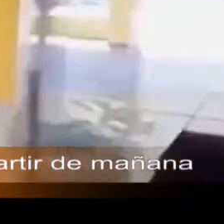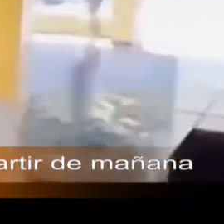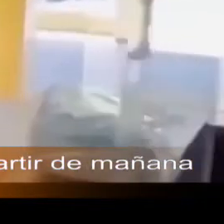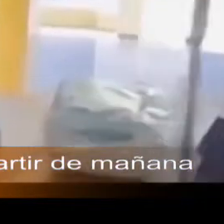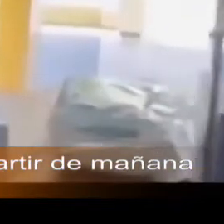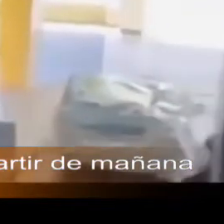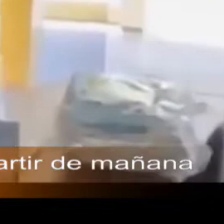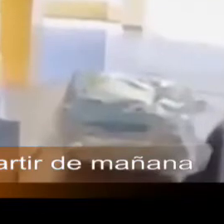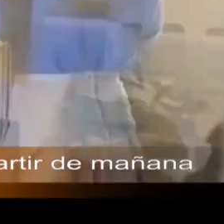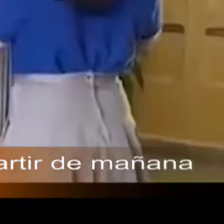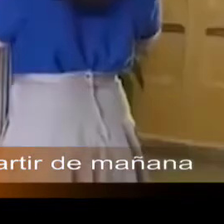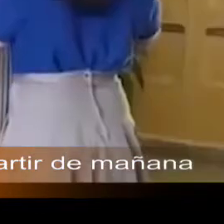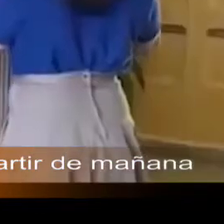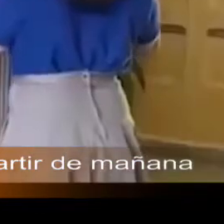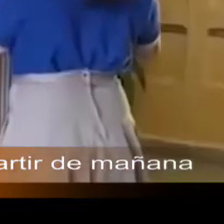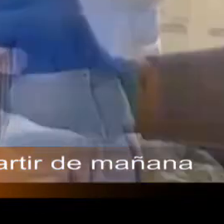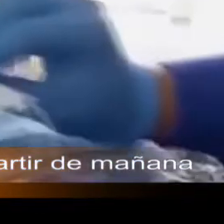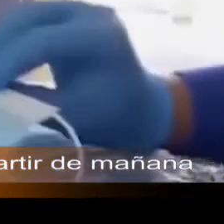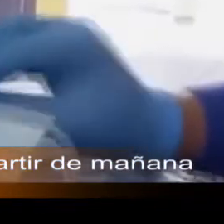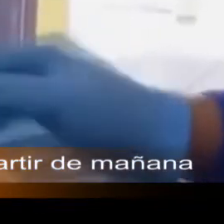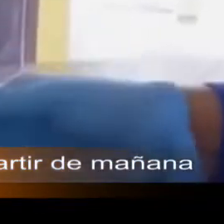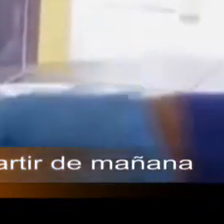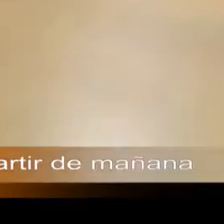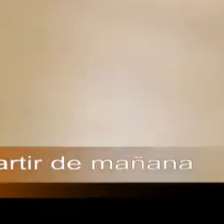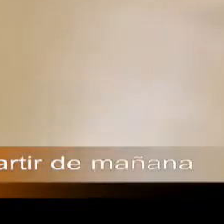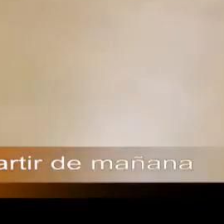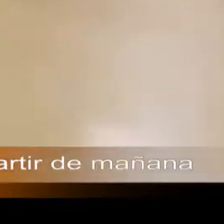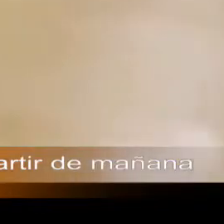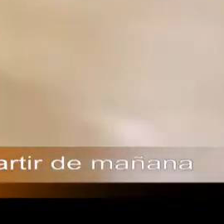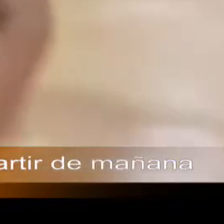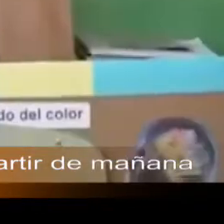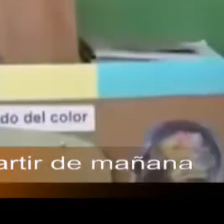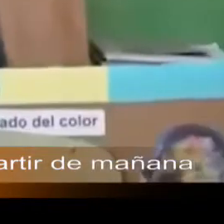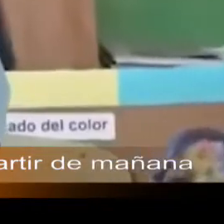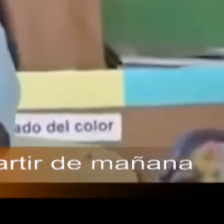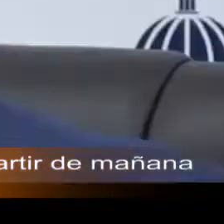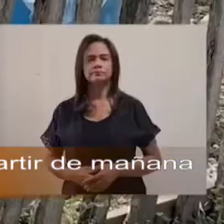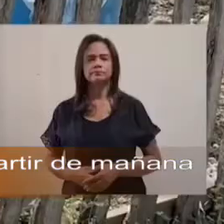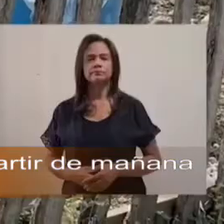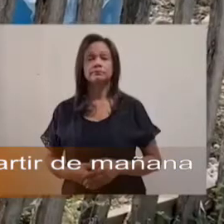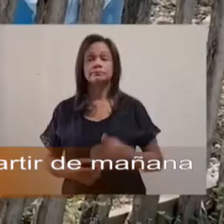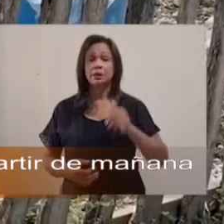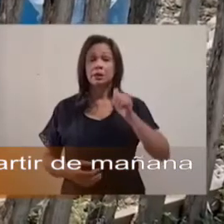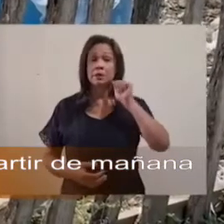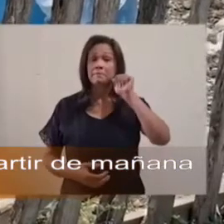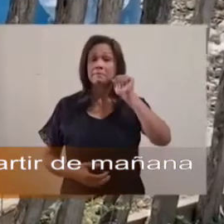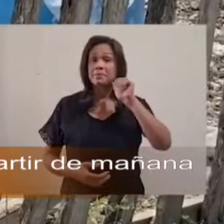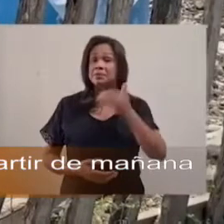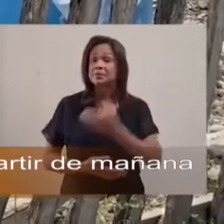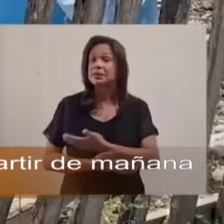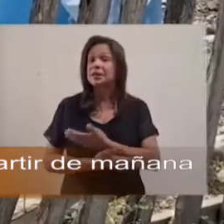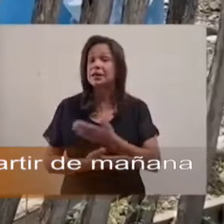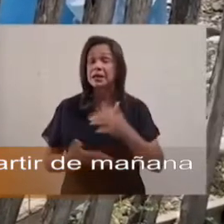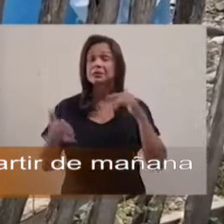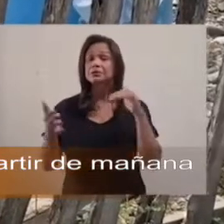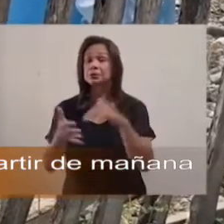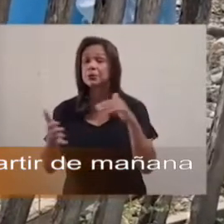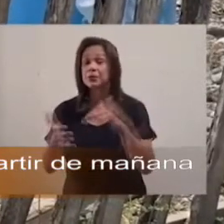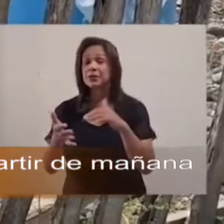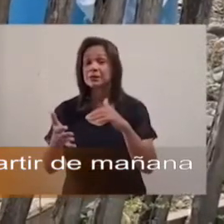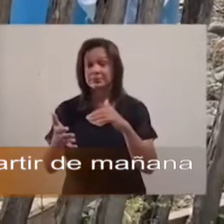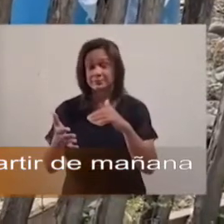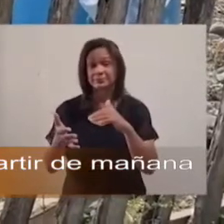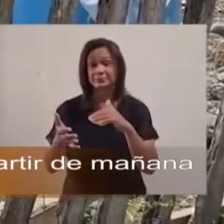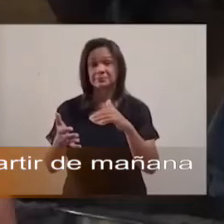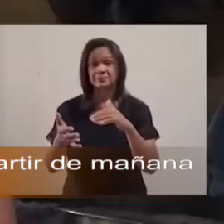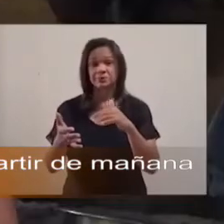Colegio Médico Dominicano reitera su desacuerdo con esa disposición, sobre todo en estos momentos en